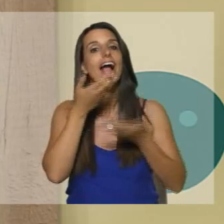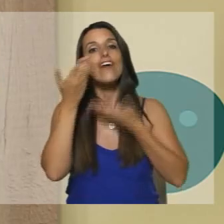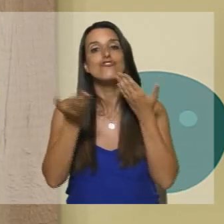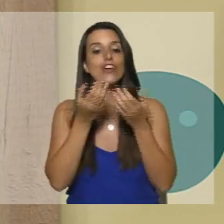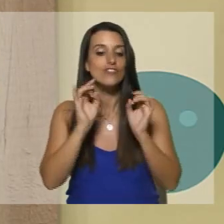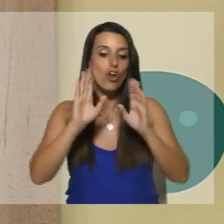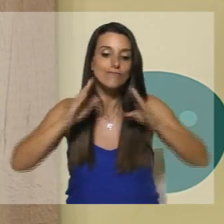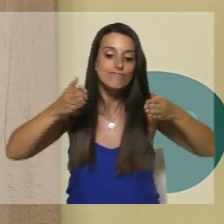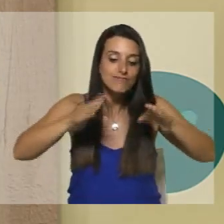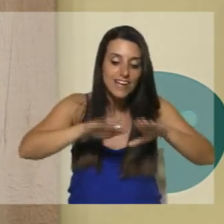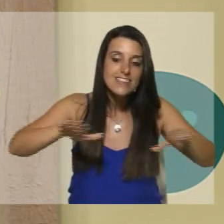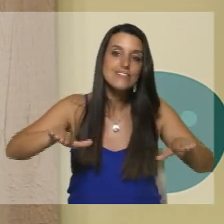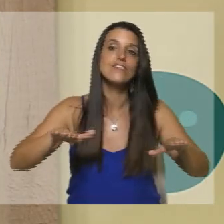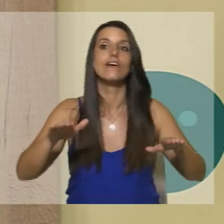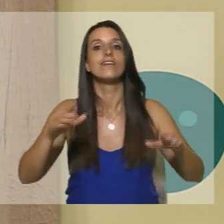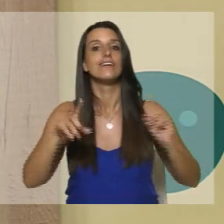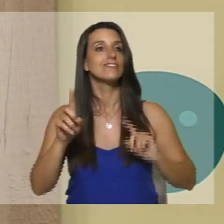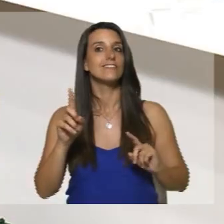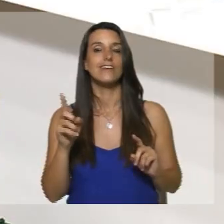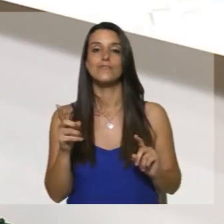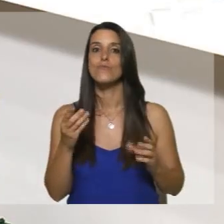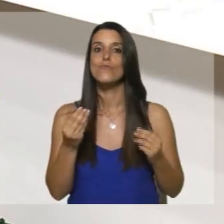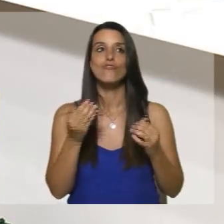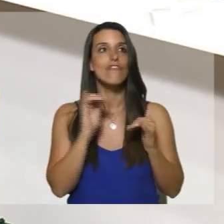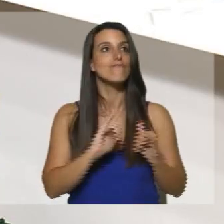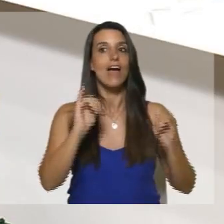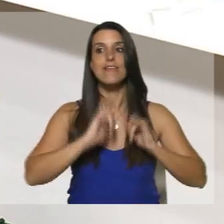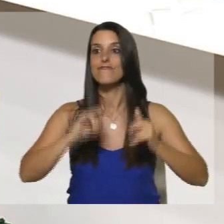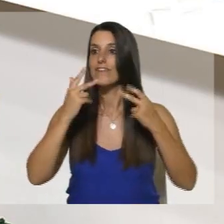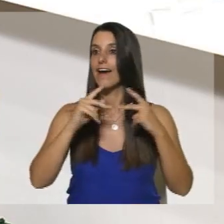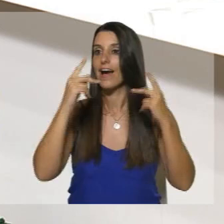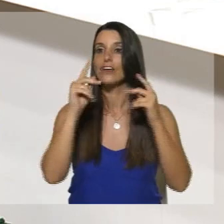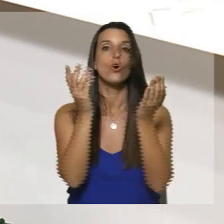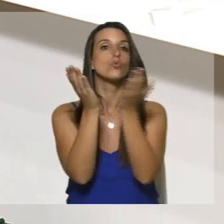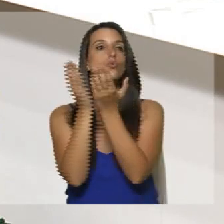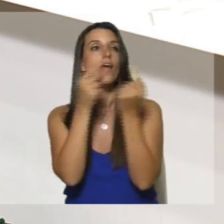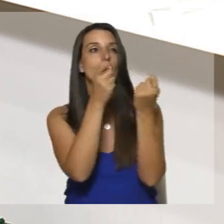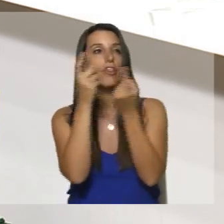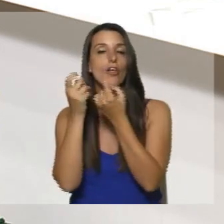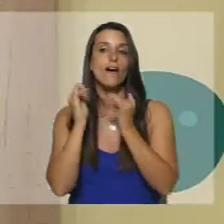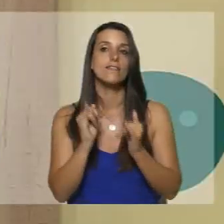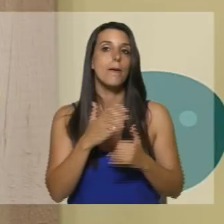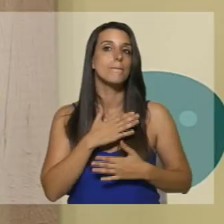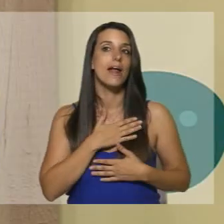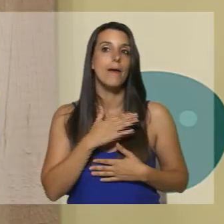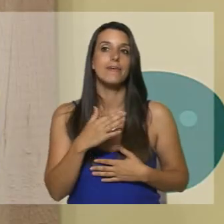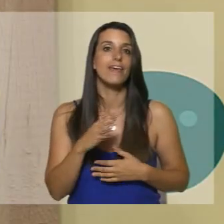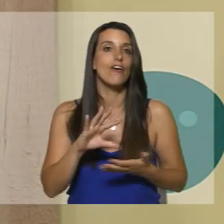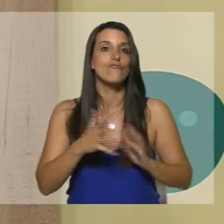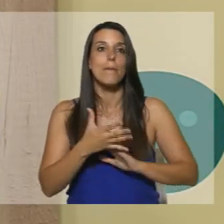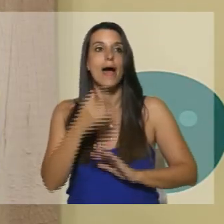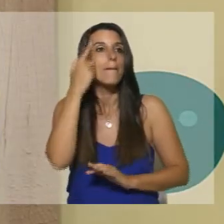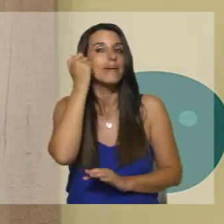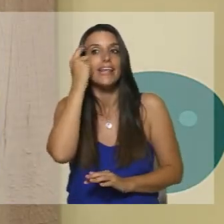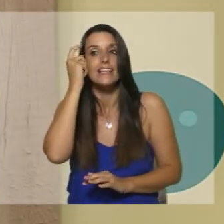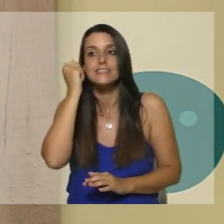demás. Bueno, anduve por todo ese mundo. Estudiando. ¿Crees? Ahí está. Sí, más que nada la vida es, para mí es la escuela. Exacto. Es mi